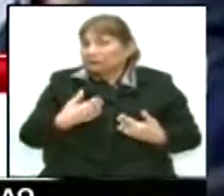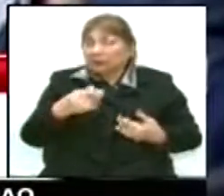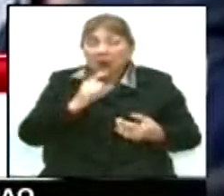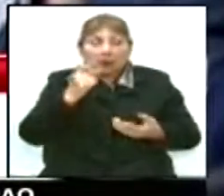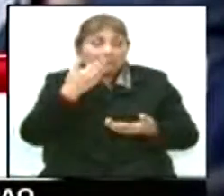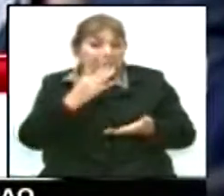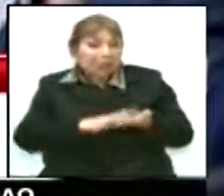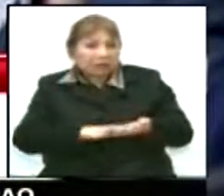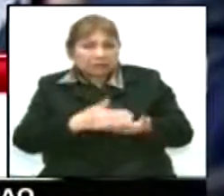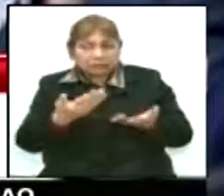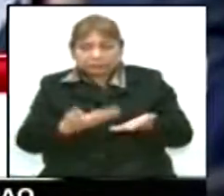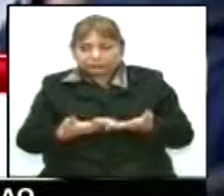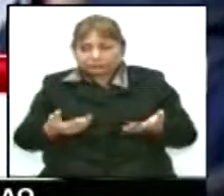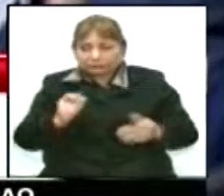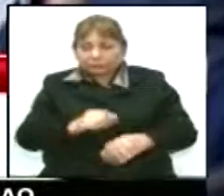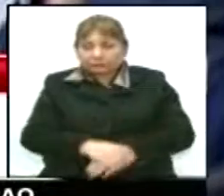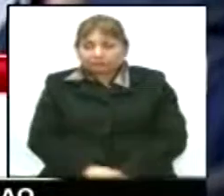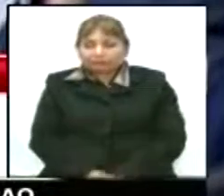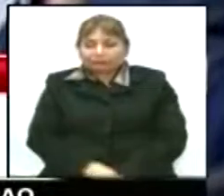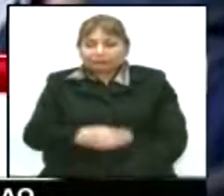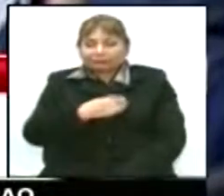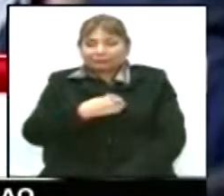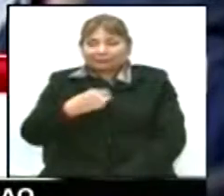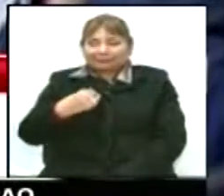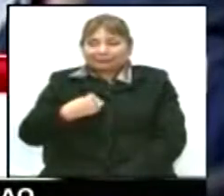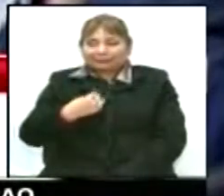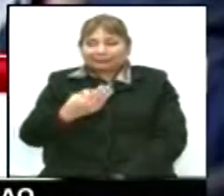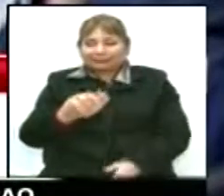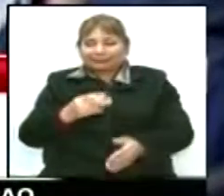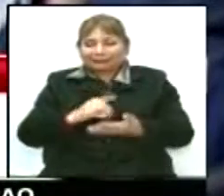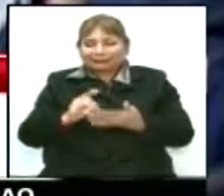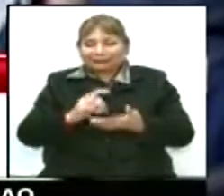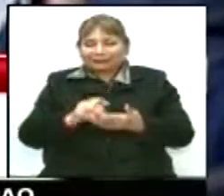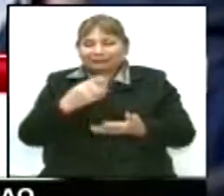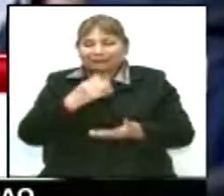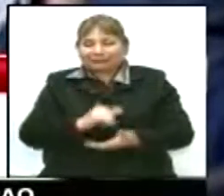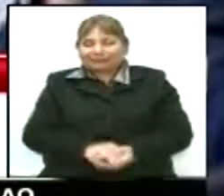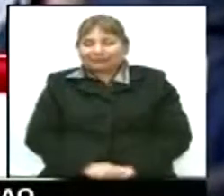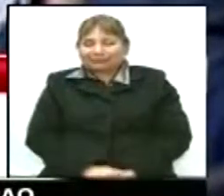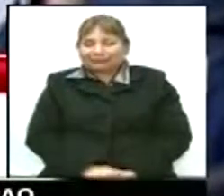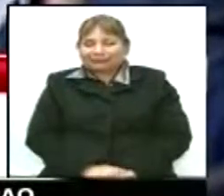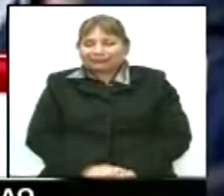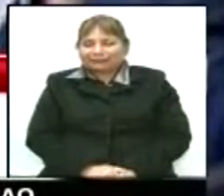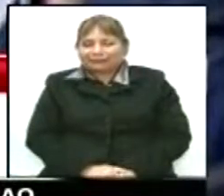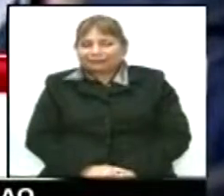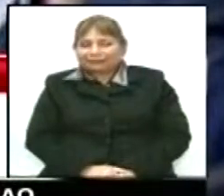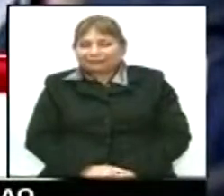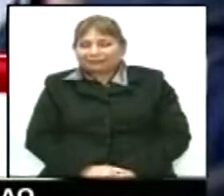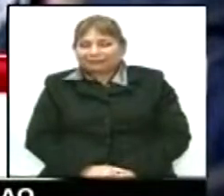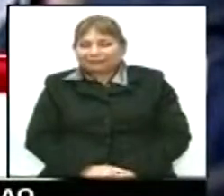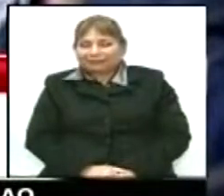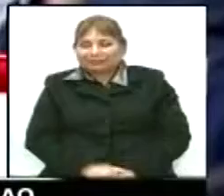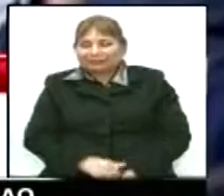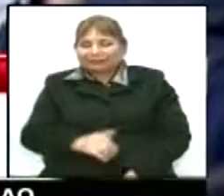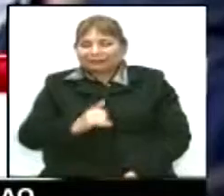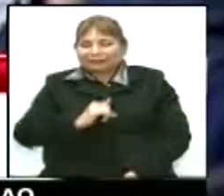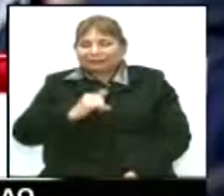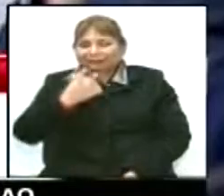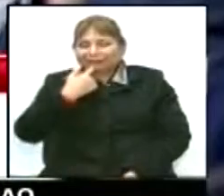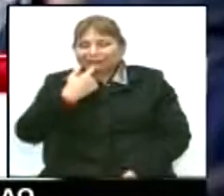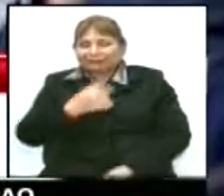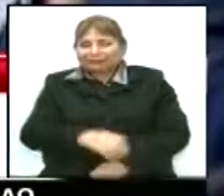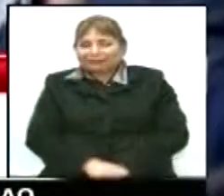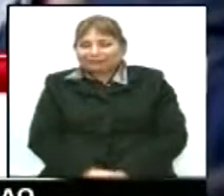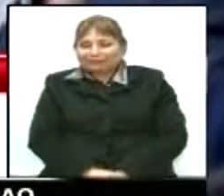son necesarios para poder ser miembro de esta entidad. Entonces, yo